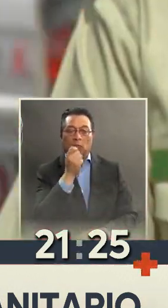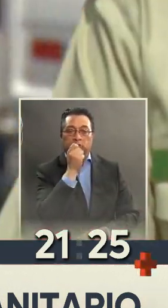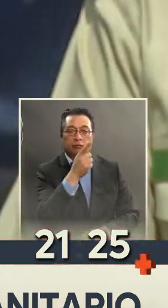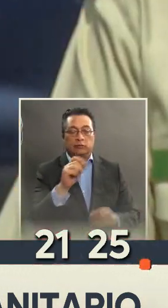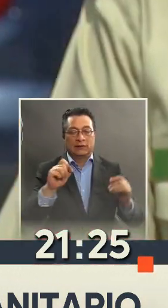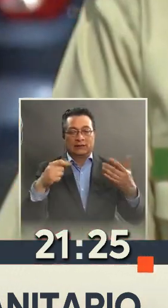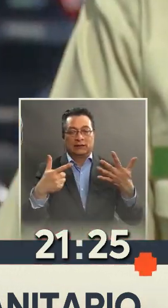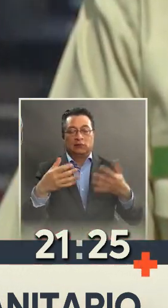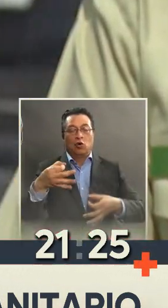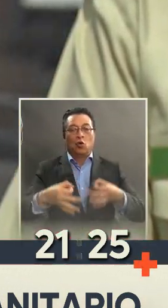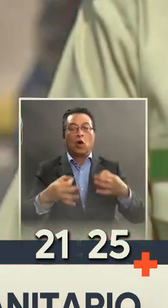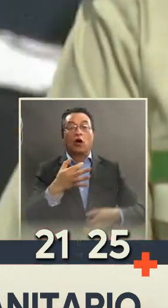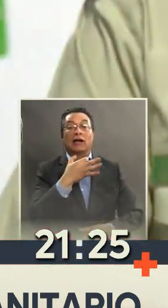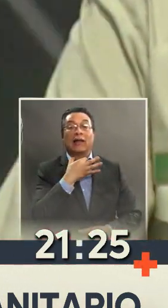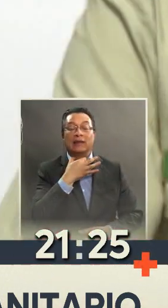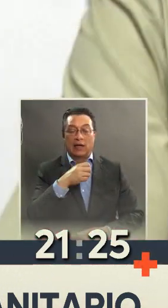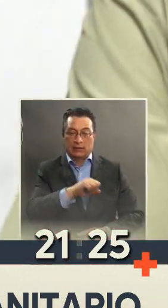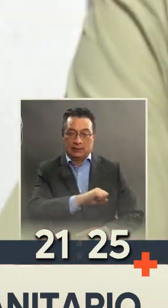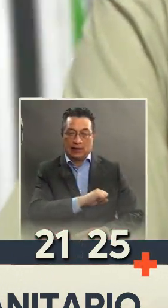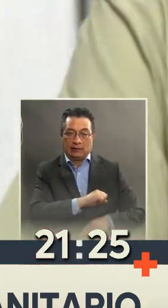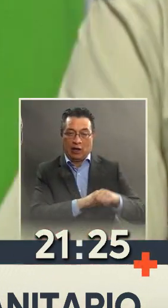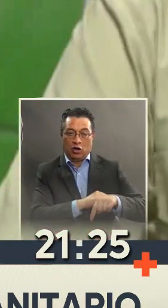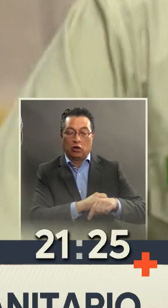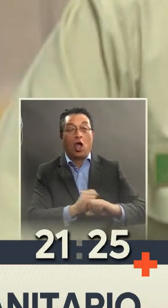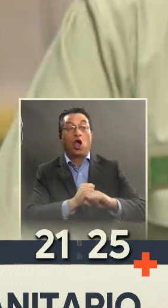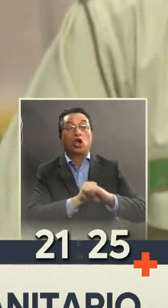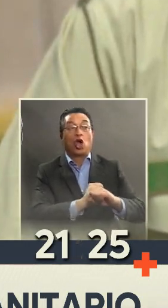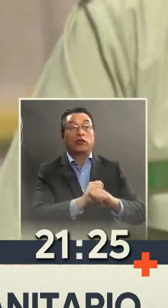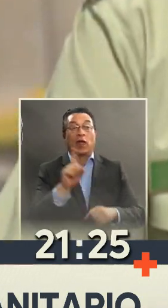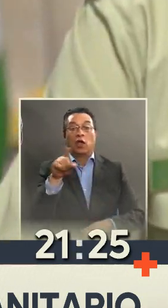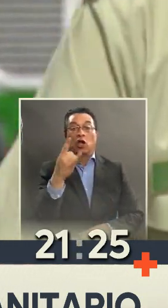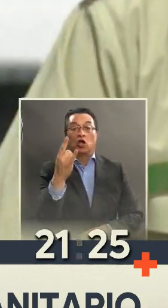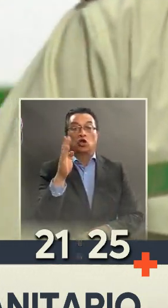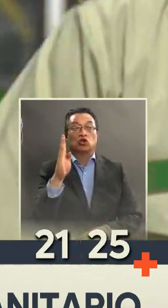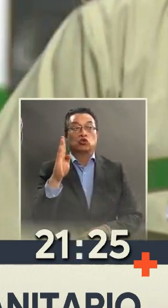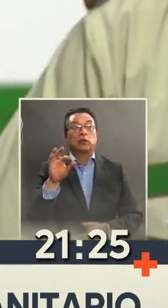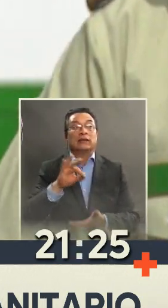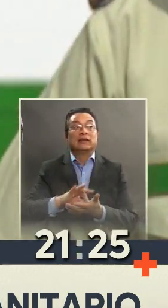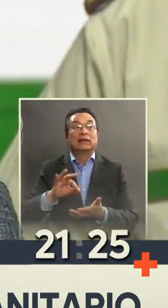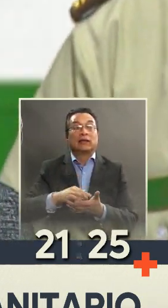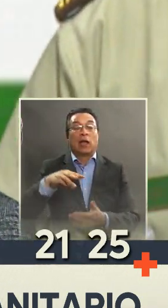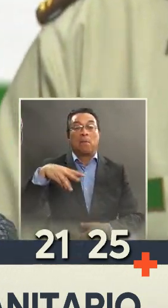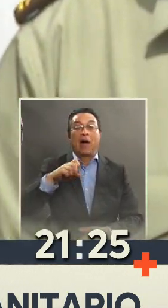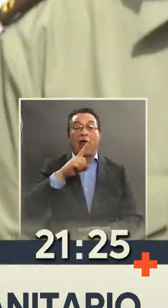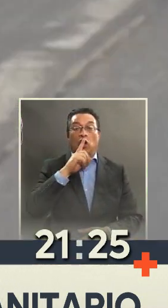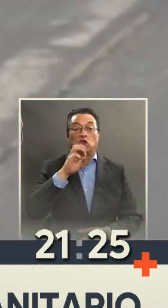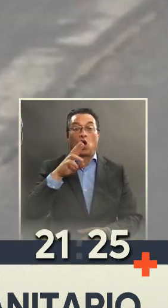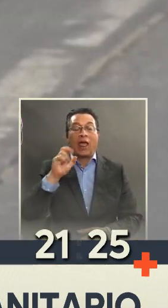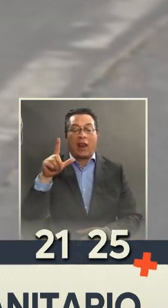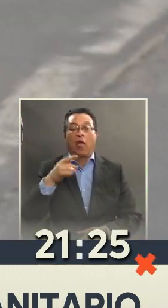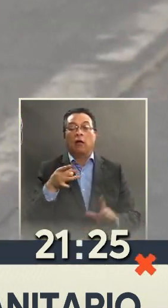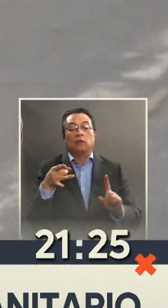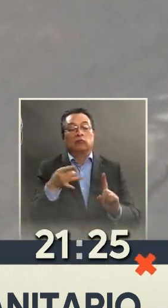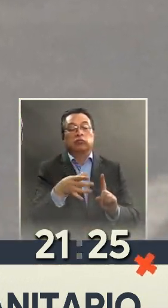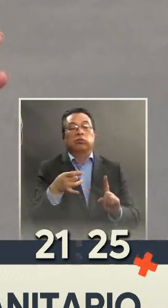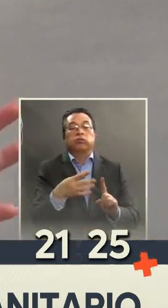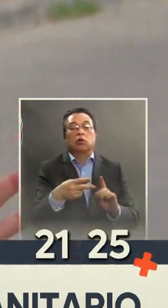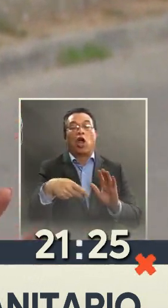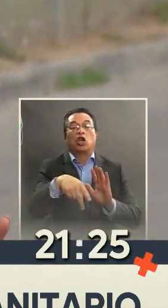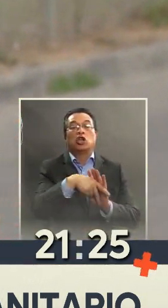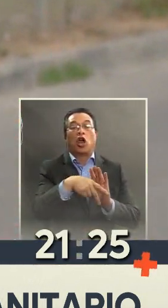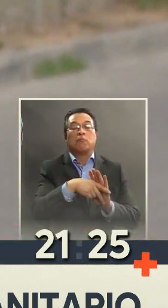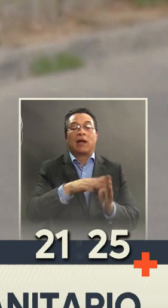de Garantía de Santiago en contra de la subsecretaria Catherine Martorell por violación a la normativa sanitaria y